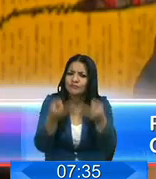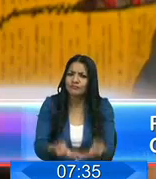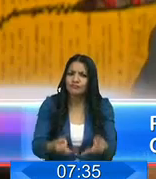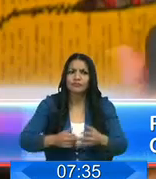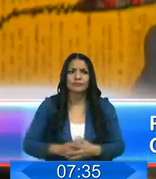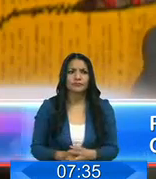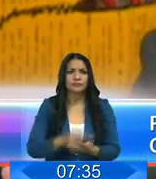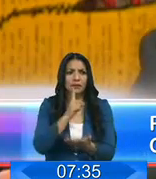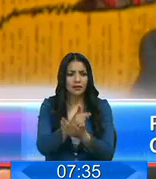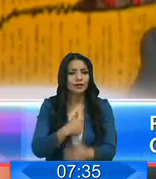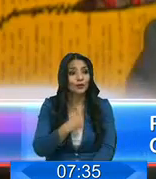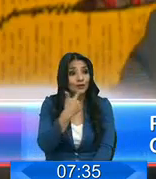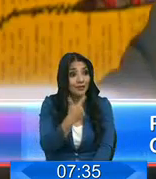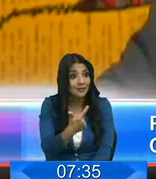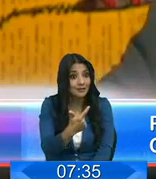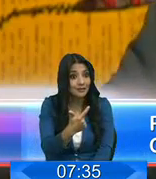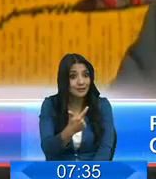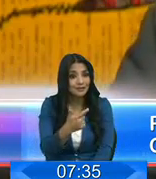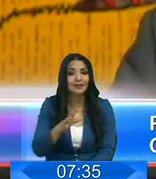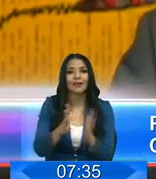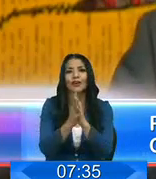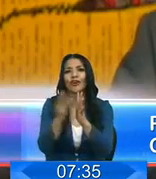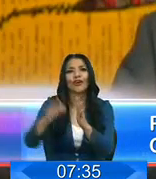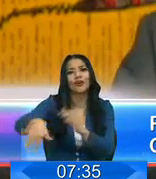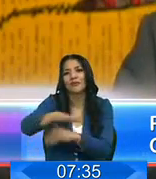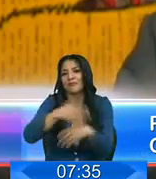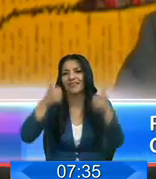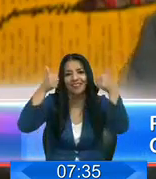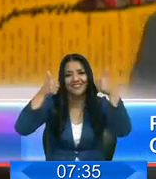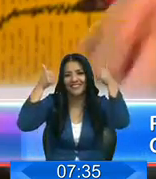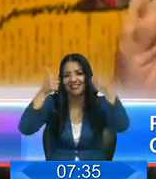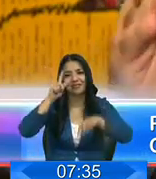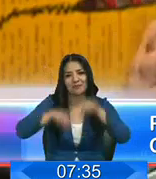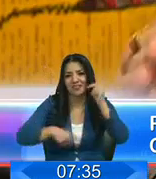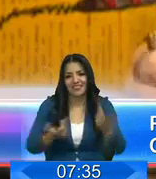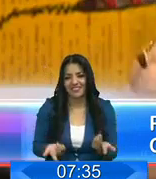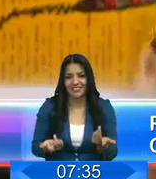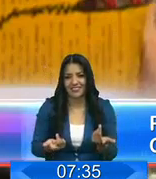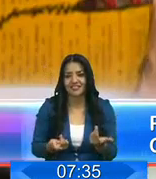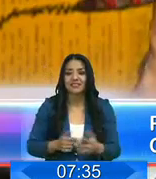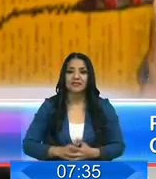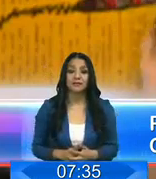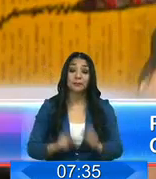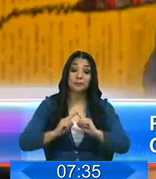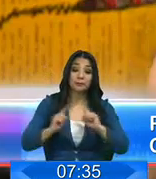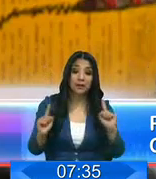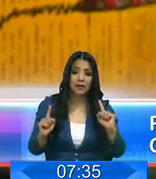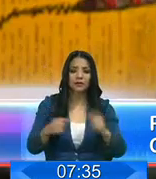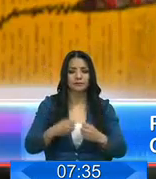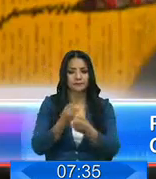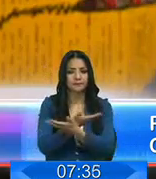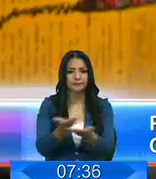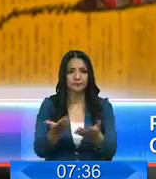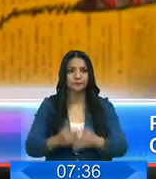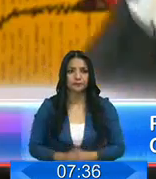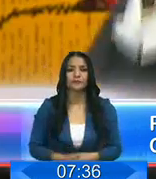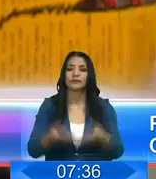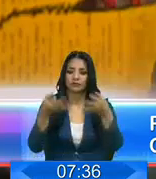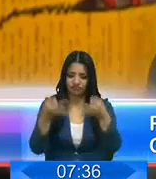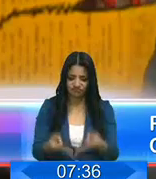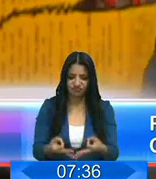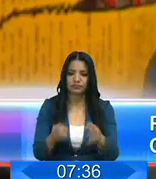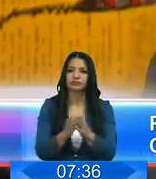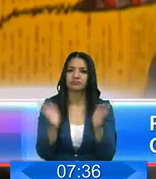Si yo se lo dijera, me lo copian todos los candidatos. Lo único que yo le puedo asegurar es que esto va porque